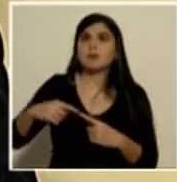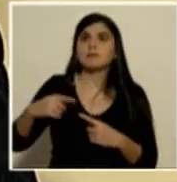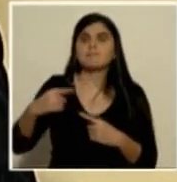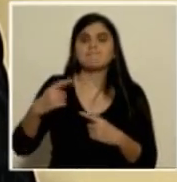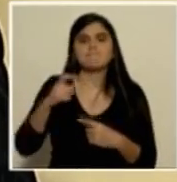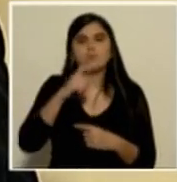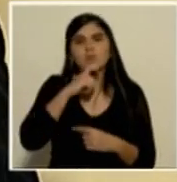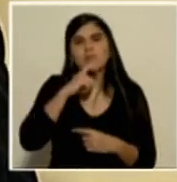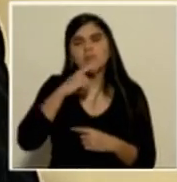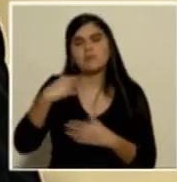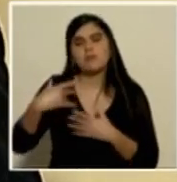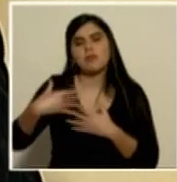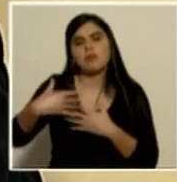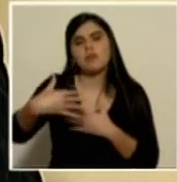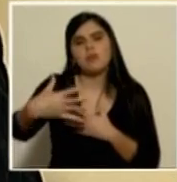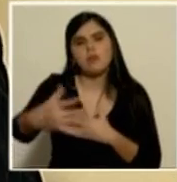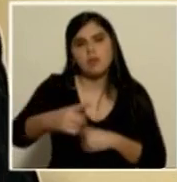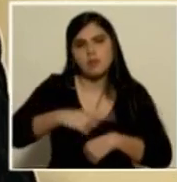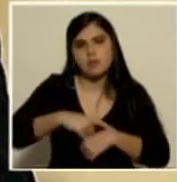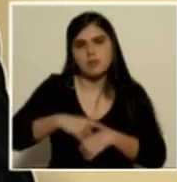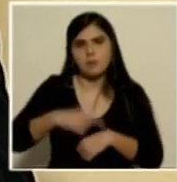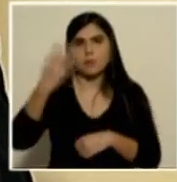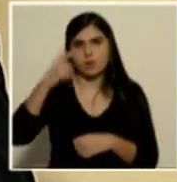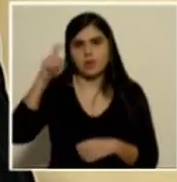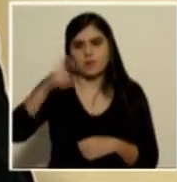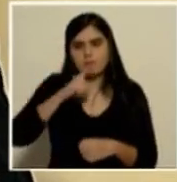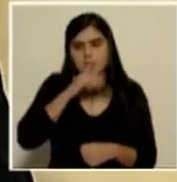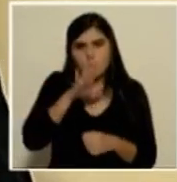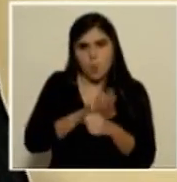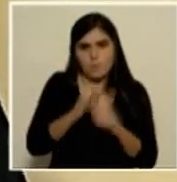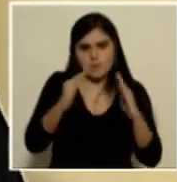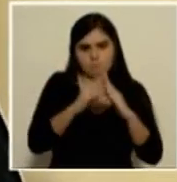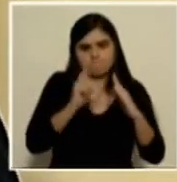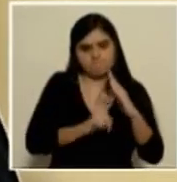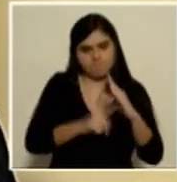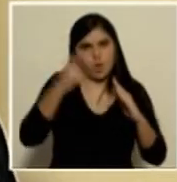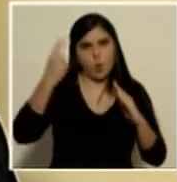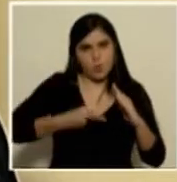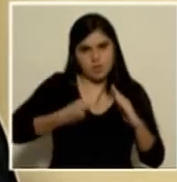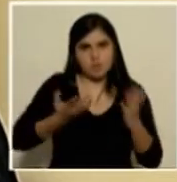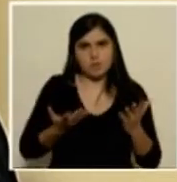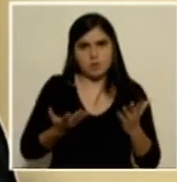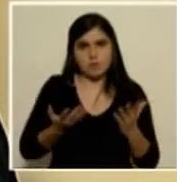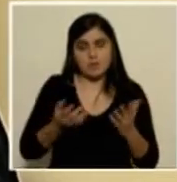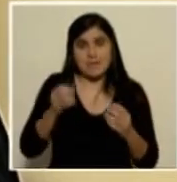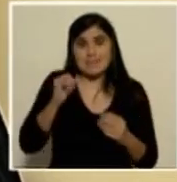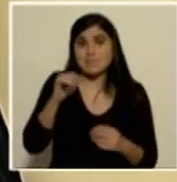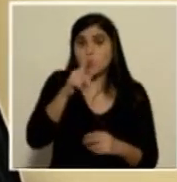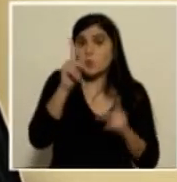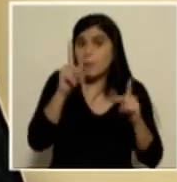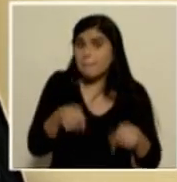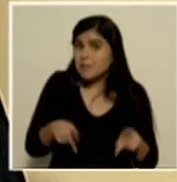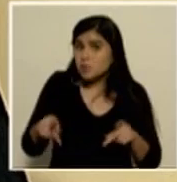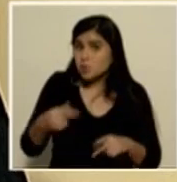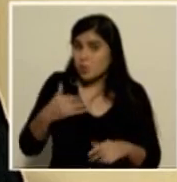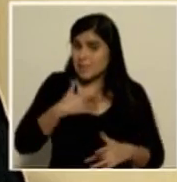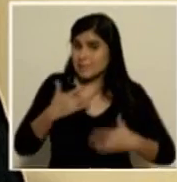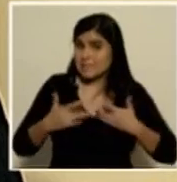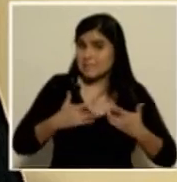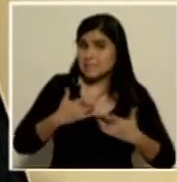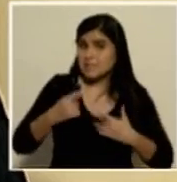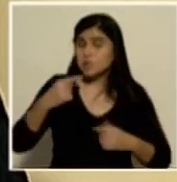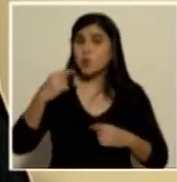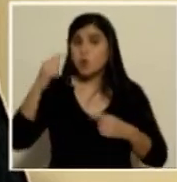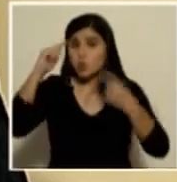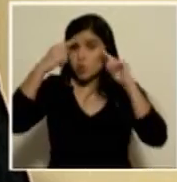que ya tiene que cumplir con una cuarentena obligatoria, e incluso recordemos que si una persona está con síntomas, con dolor de cabeza, con dolor de